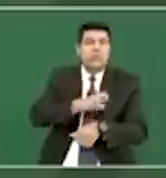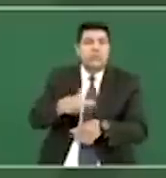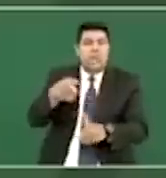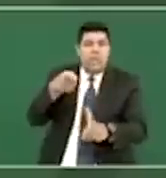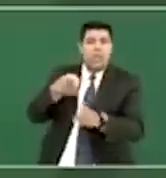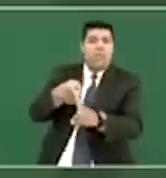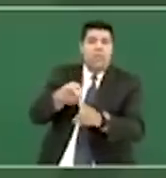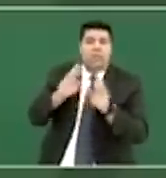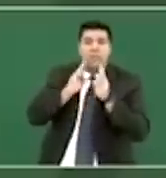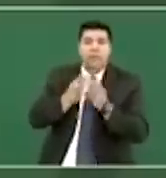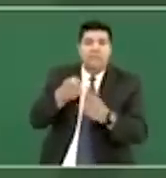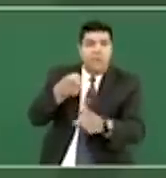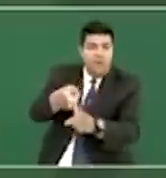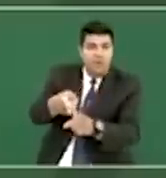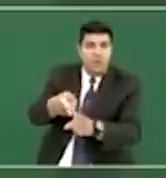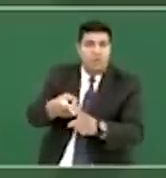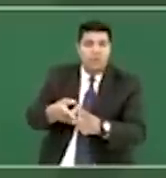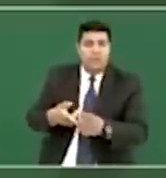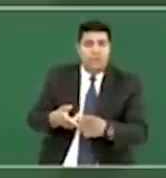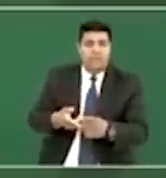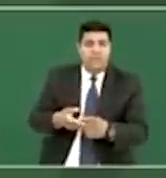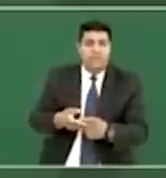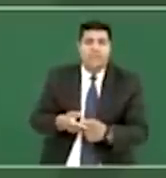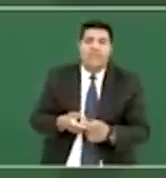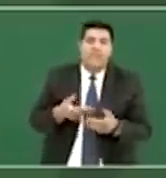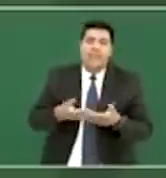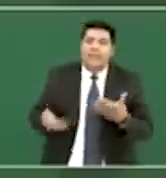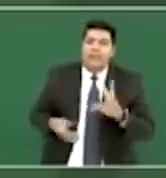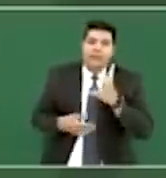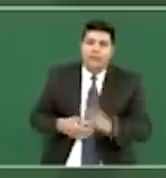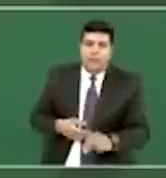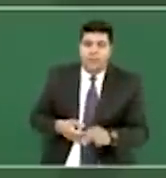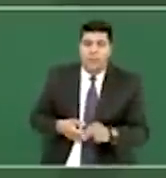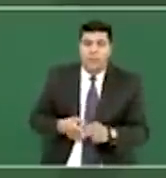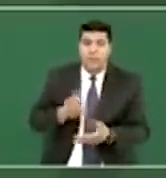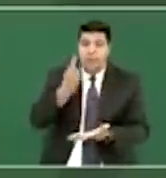Entonces, lo que queremos ahora es que